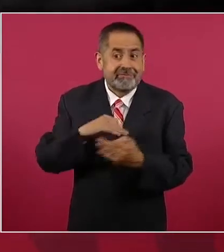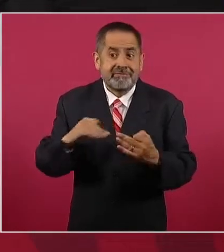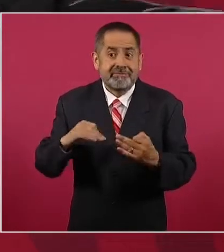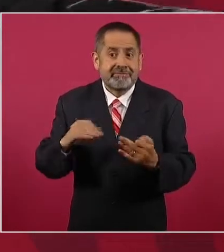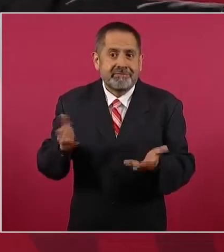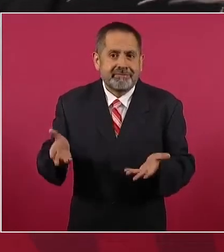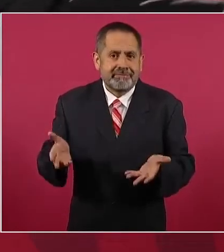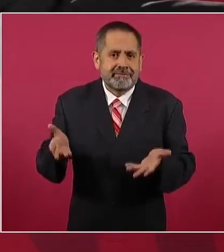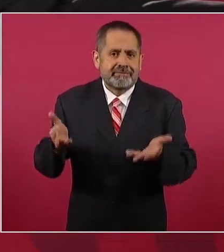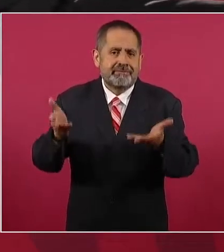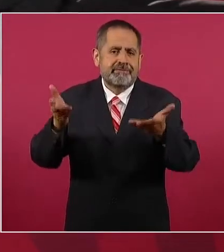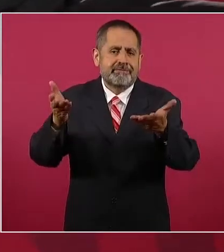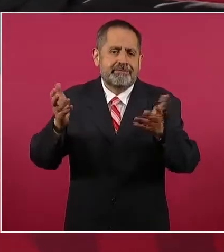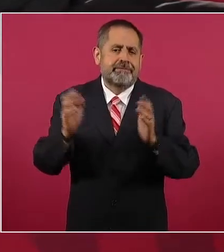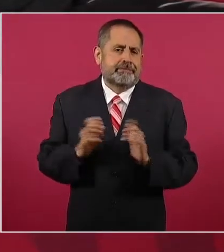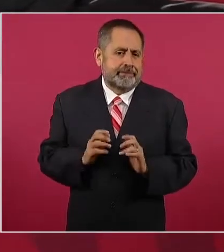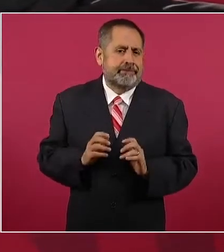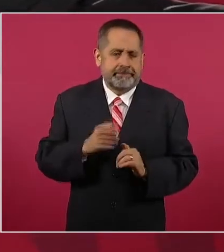llega a todos.